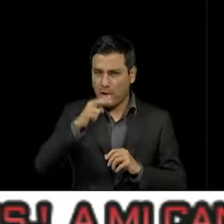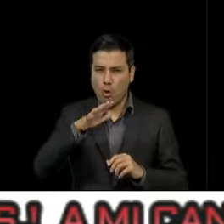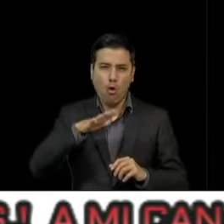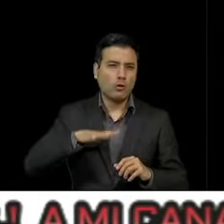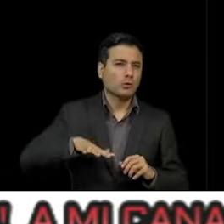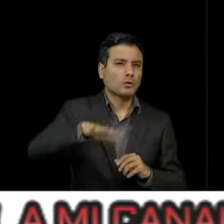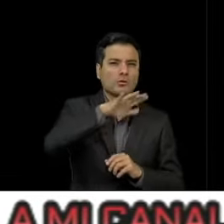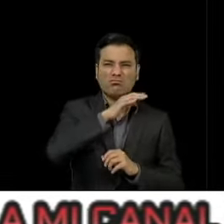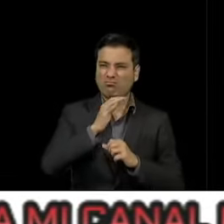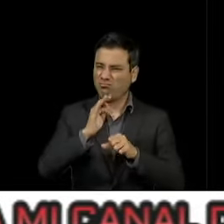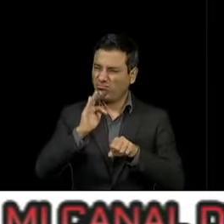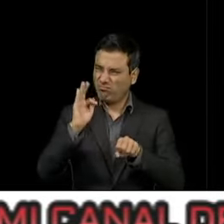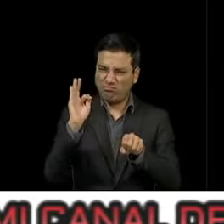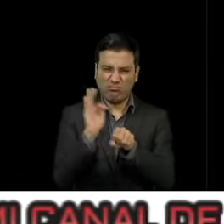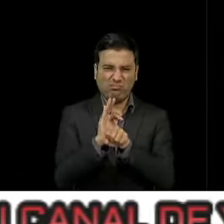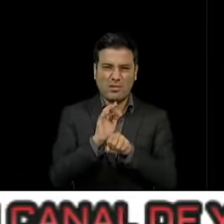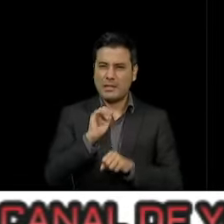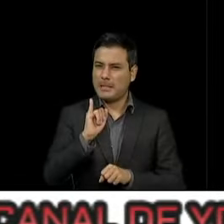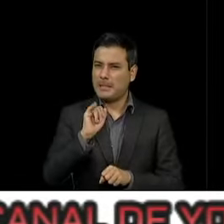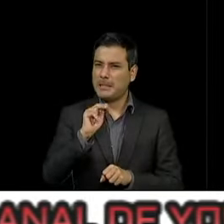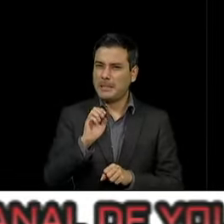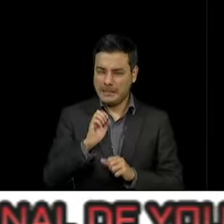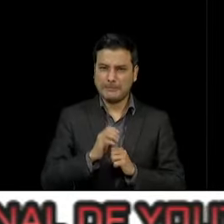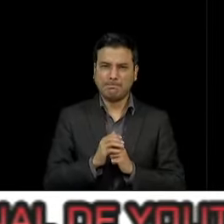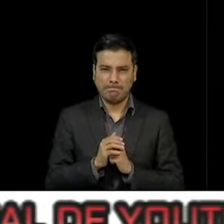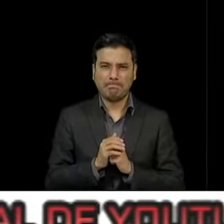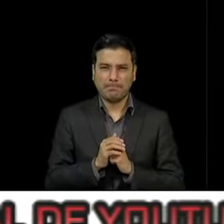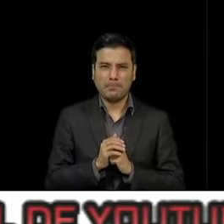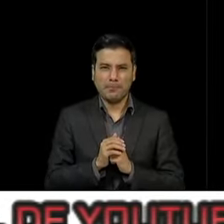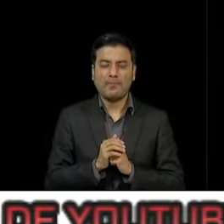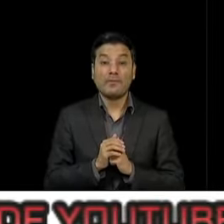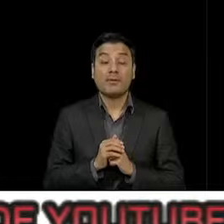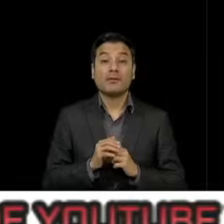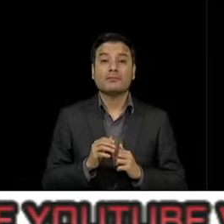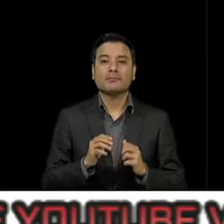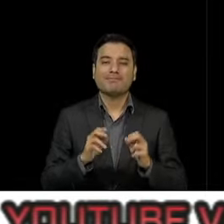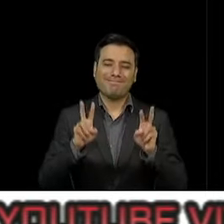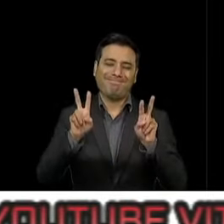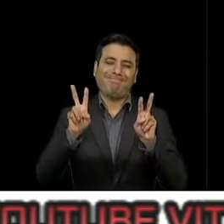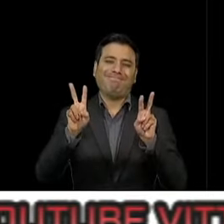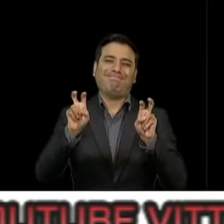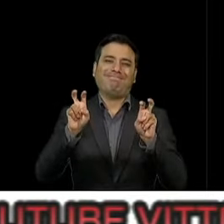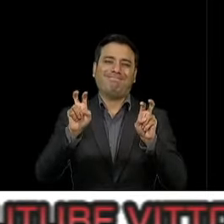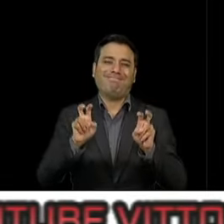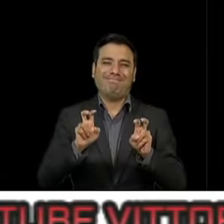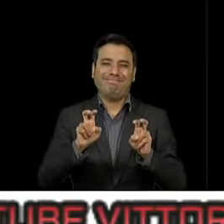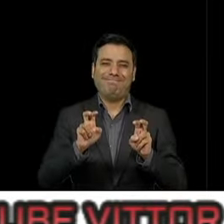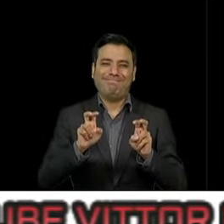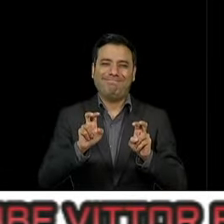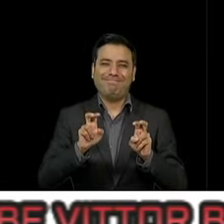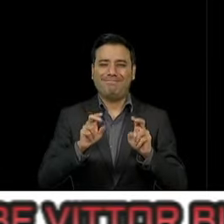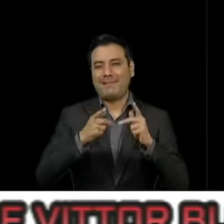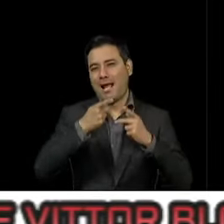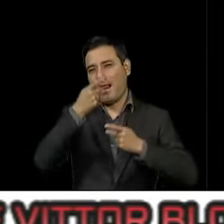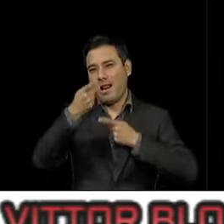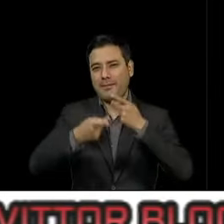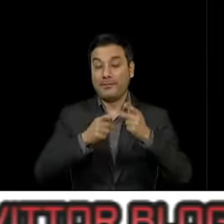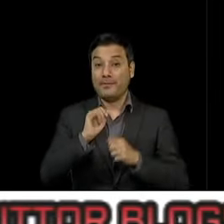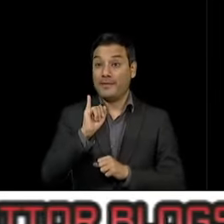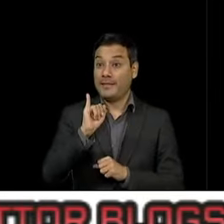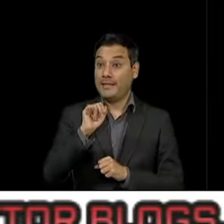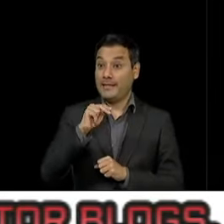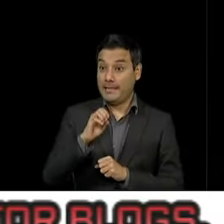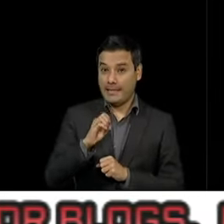Electoral. Y hay que decirlo fuerte y claro, la consigna de que el INE no se toca, que fue demostrada en diversas